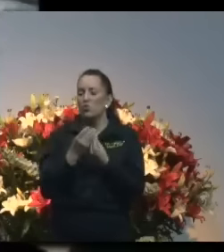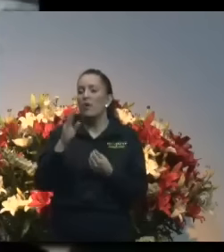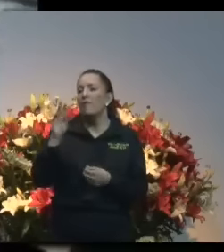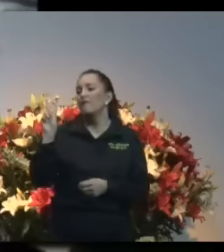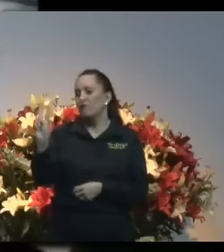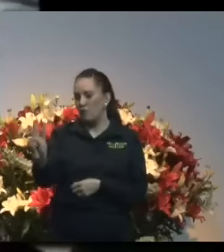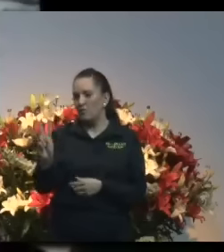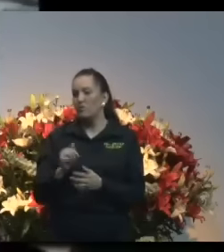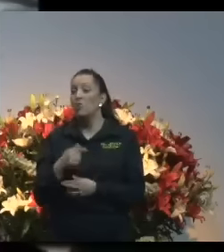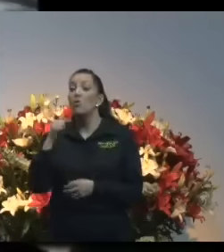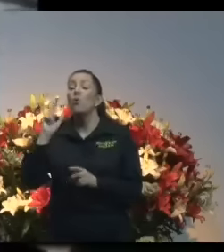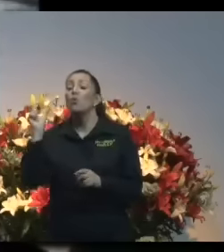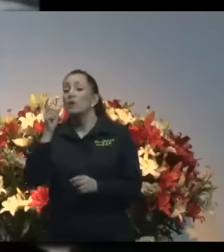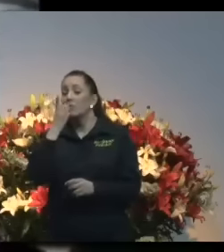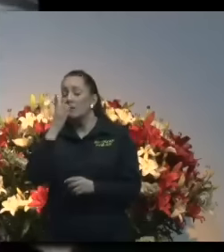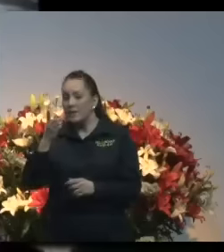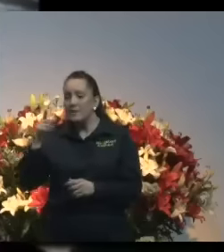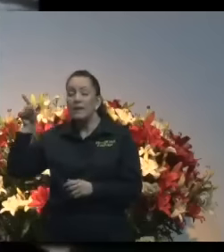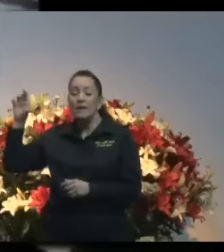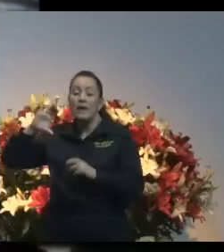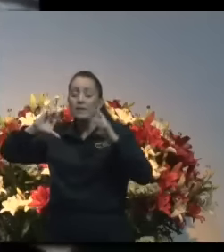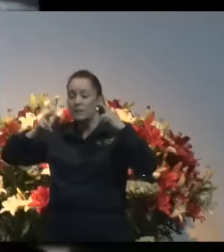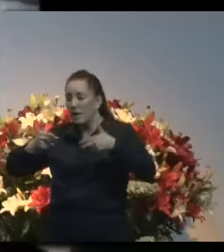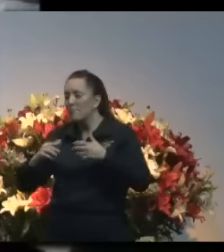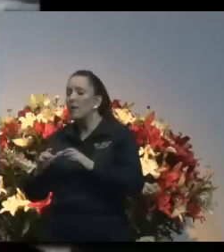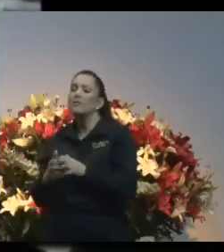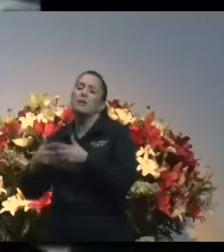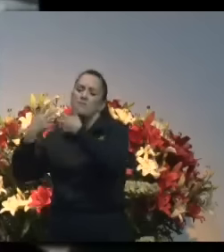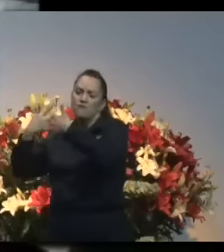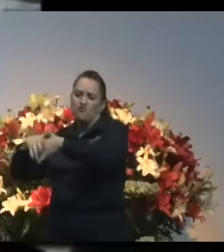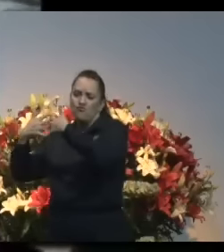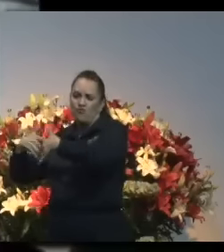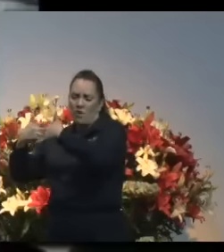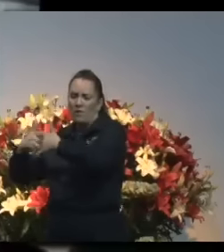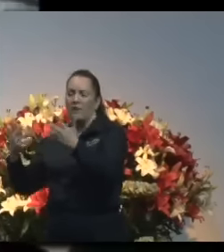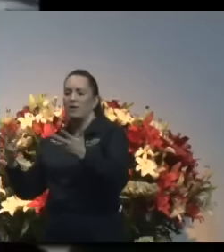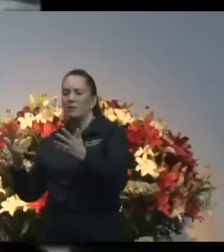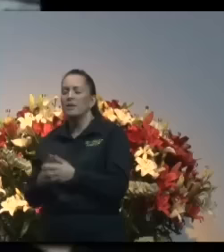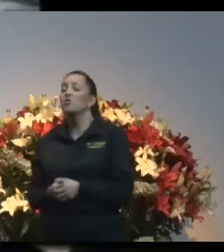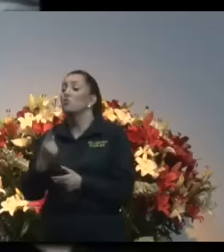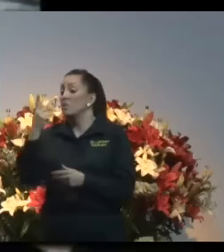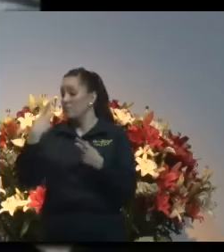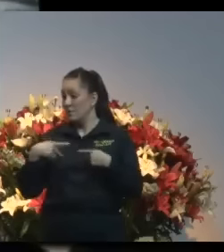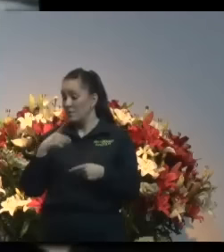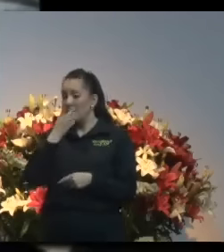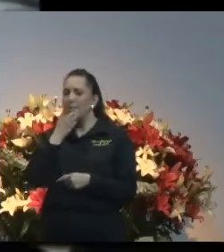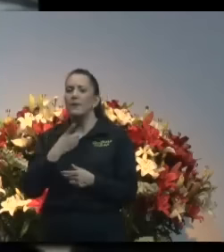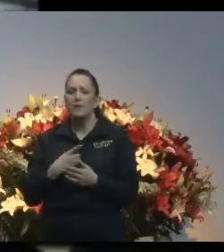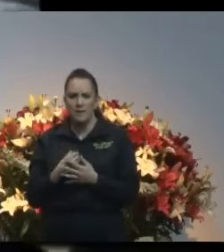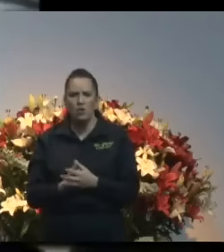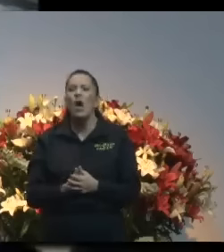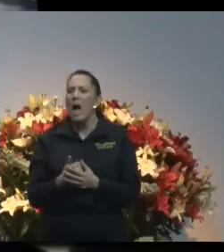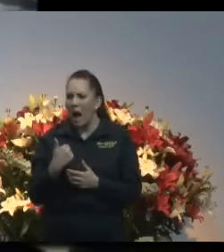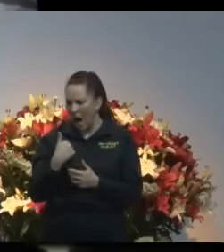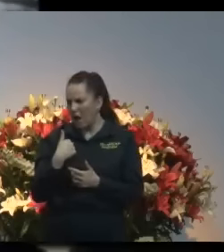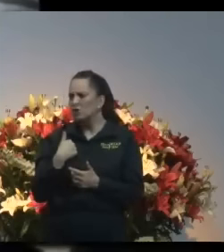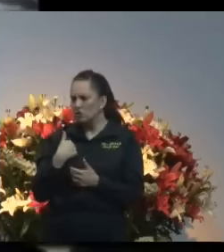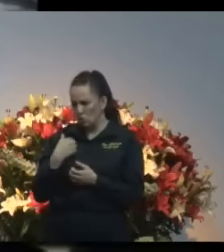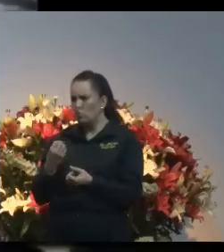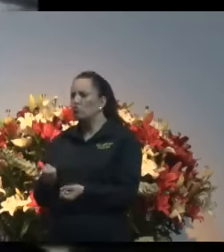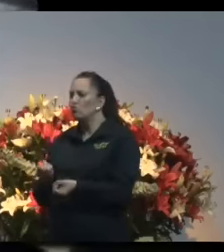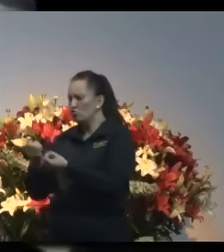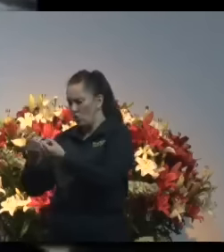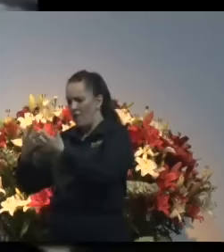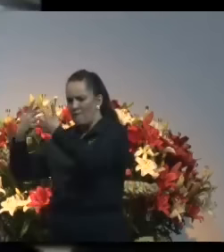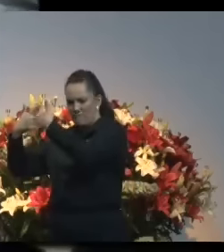que se llevarían maquiladoras a Chiapas. Y un personaje me dijo que iba a poner unas maquiladoras para sacar de la pobreza a los